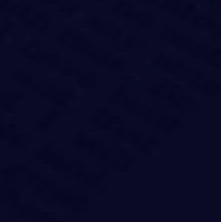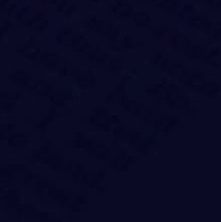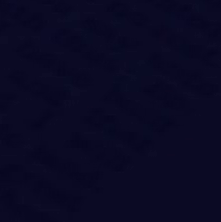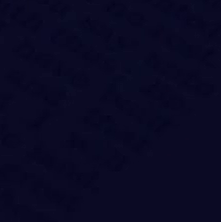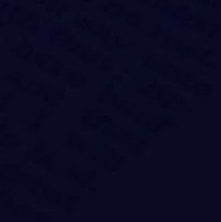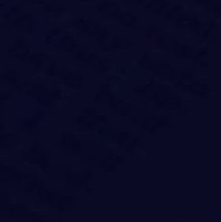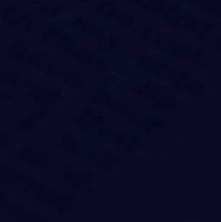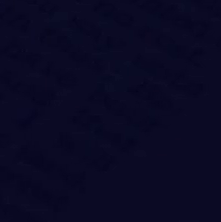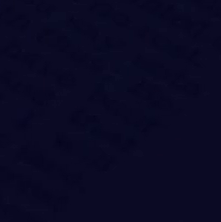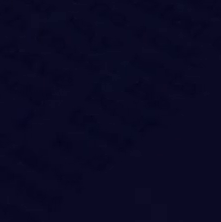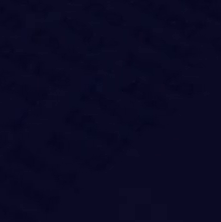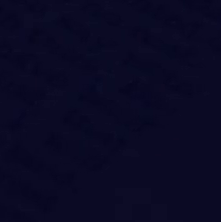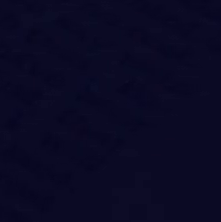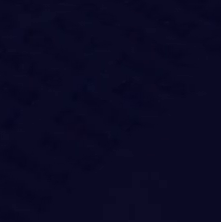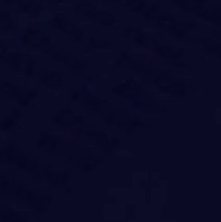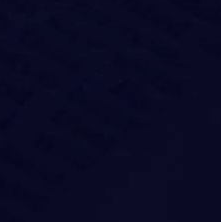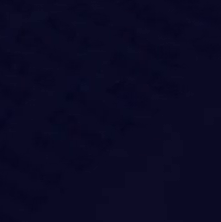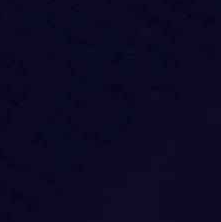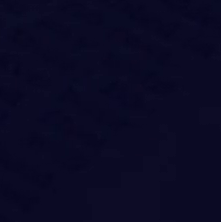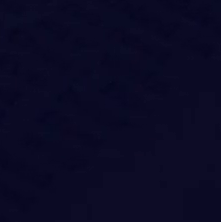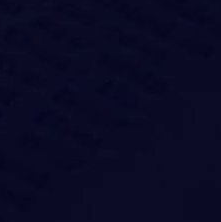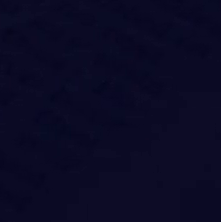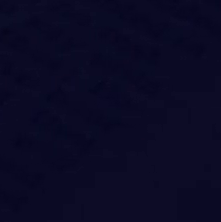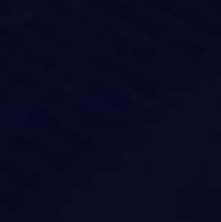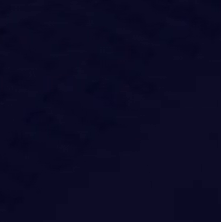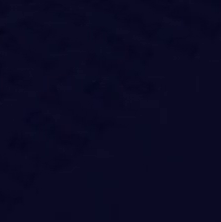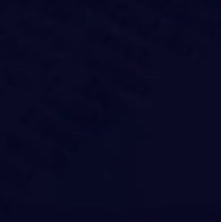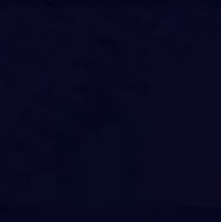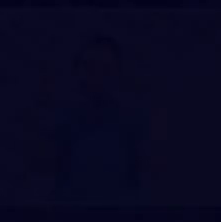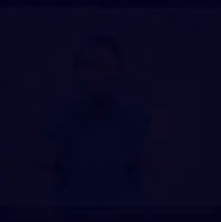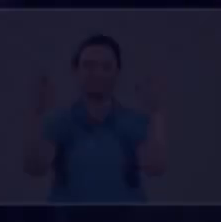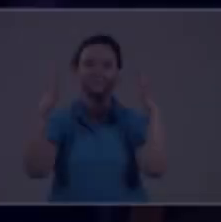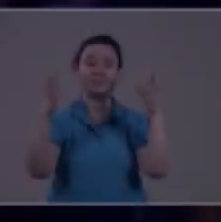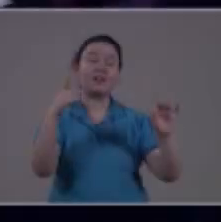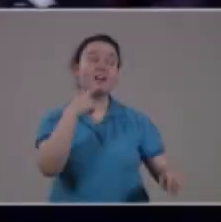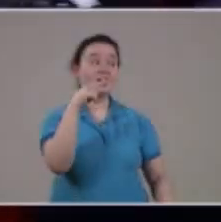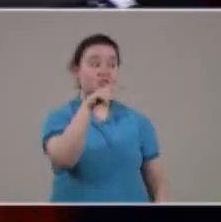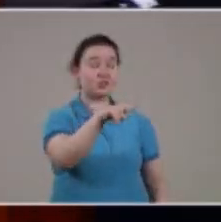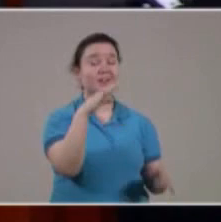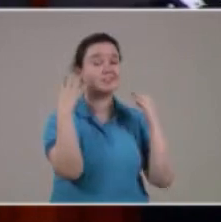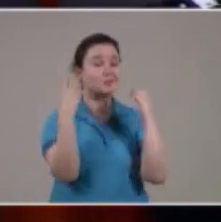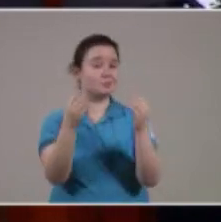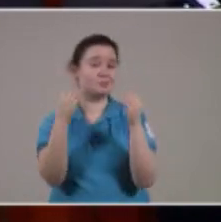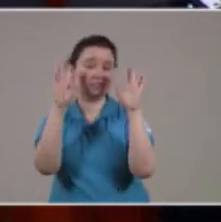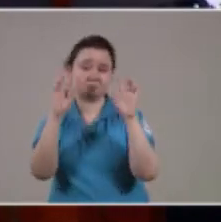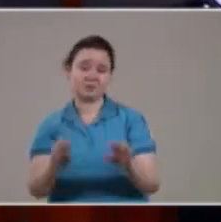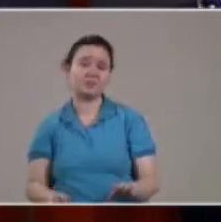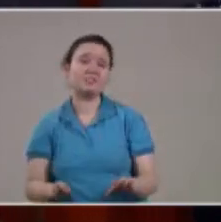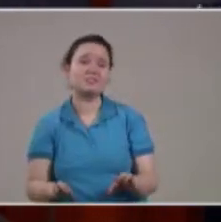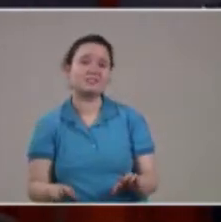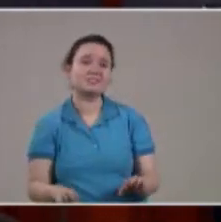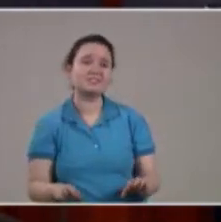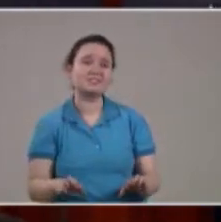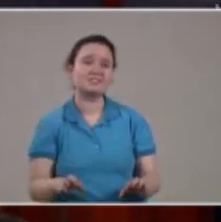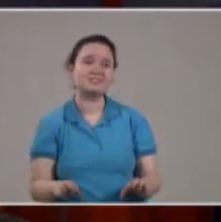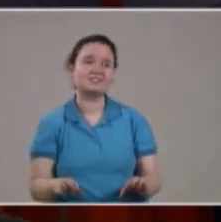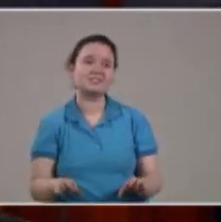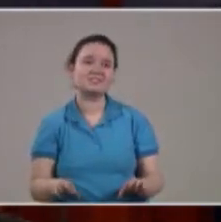Entonces David. Entonces, dale un aplauso al rey. Eso es lo que dicen muchos.